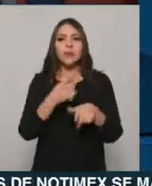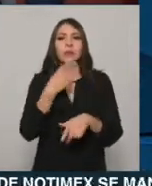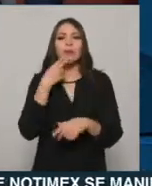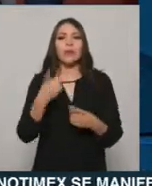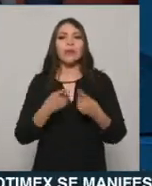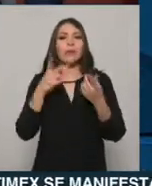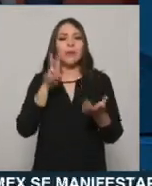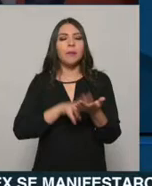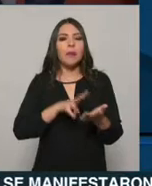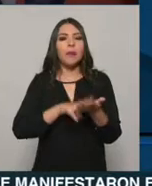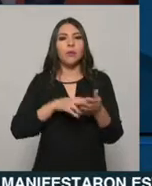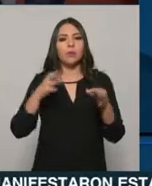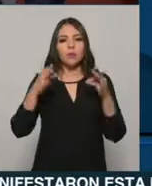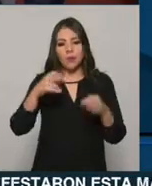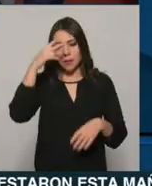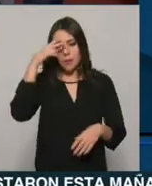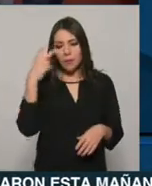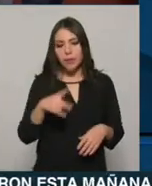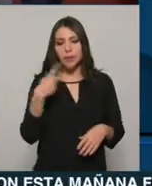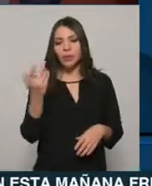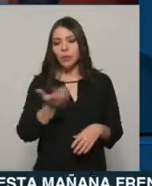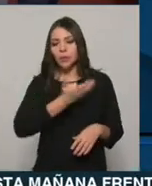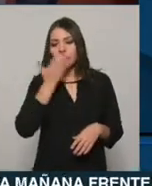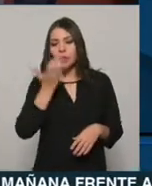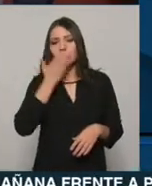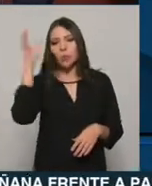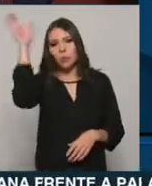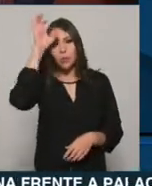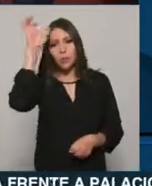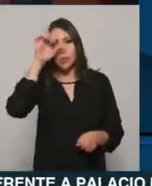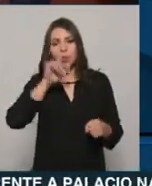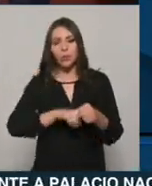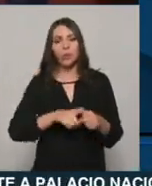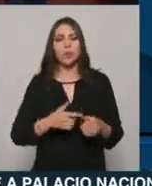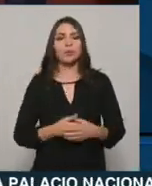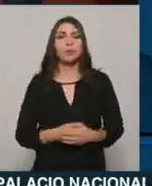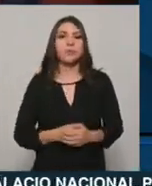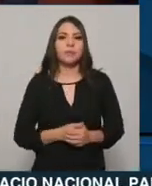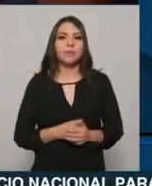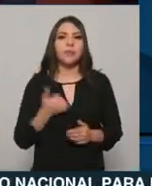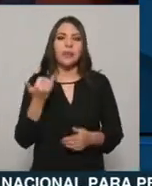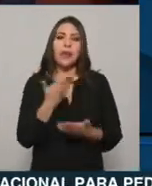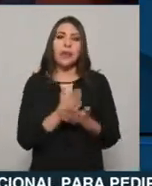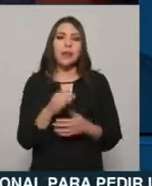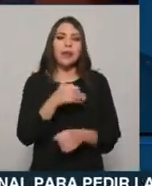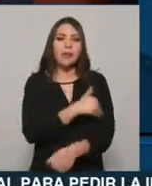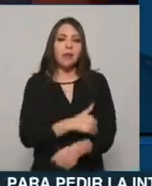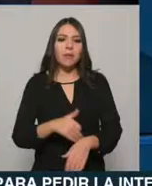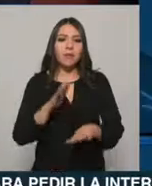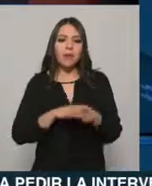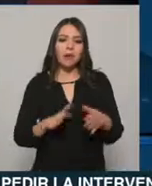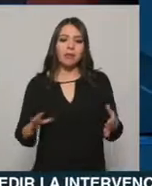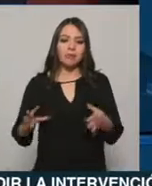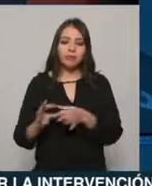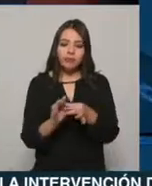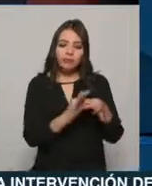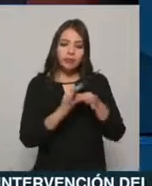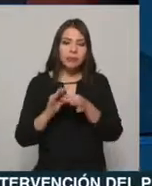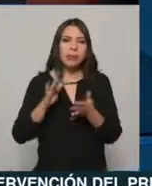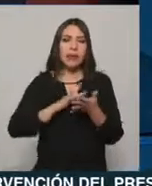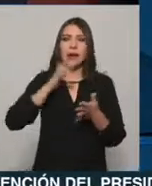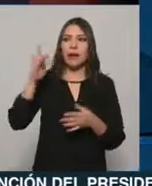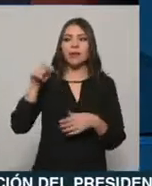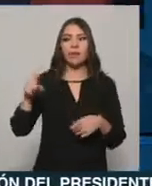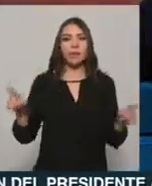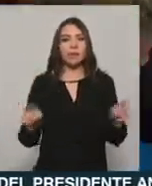tradiciones, nuestra música y también la unión familiar a través de la música. Así es, todo lo que mencionaste es correcto. Y hay